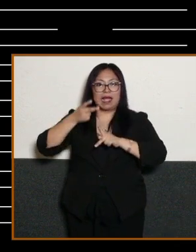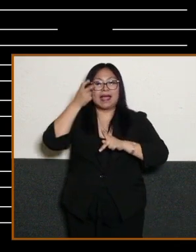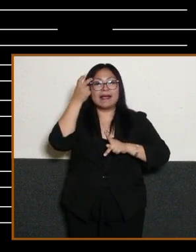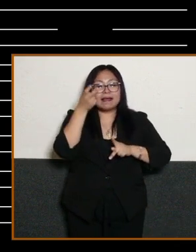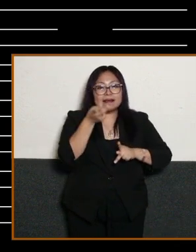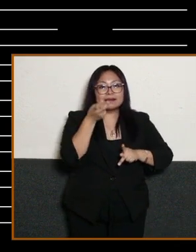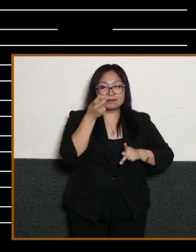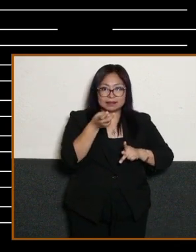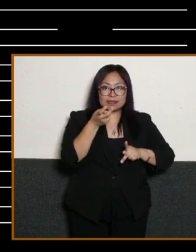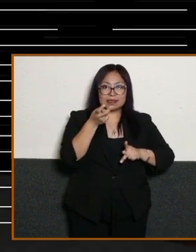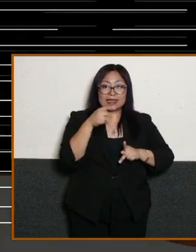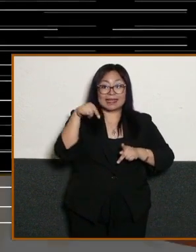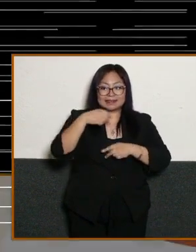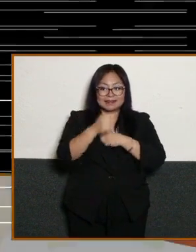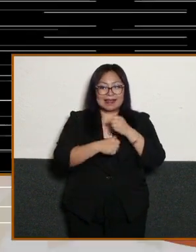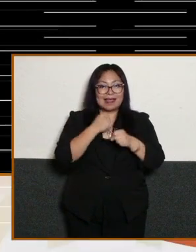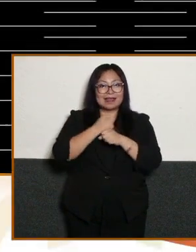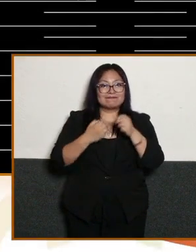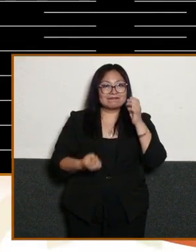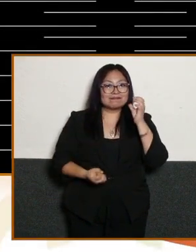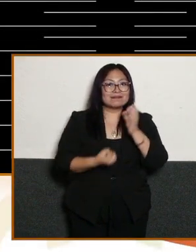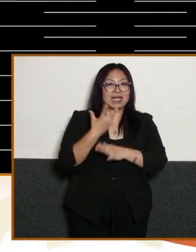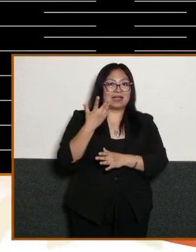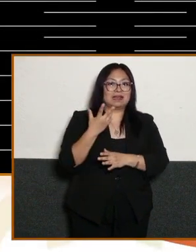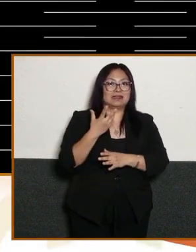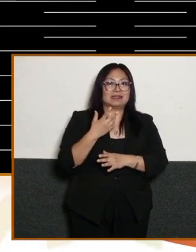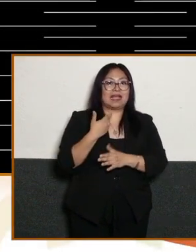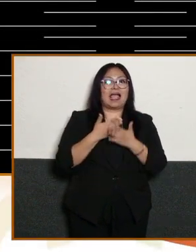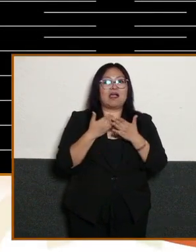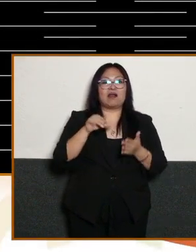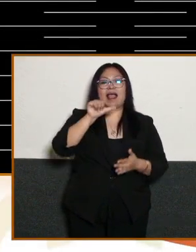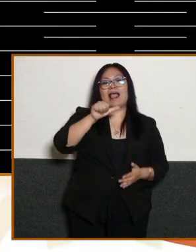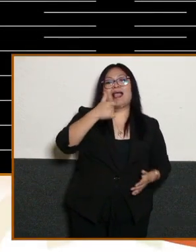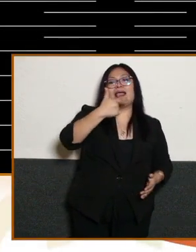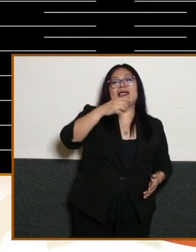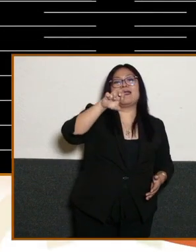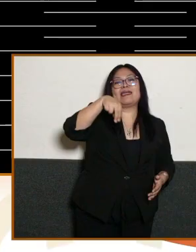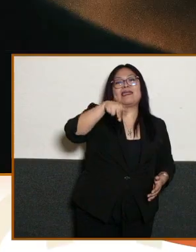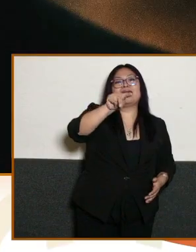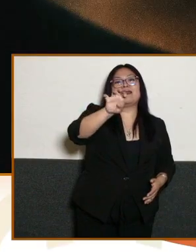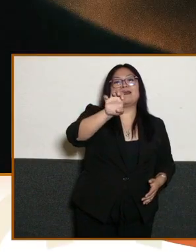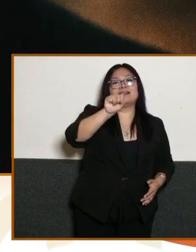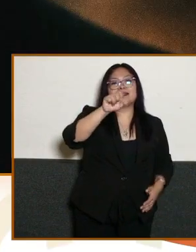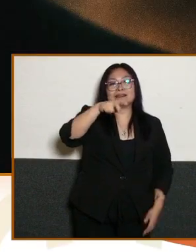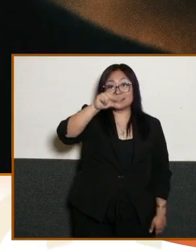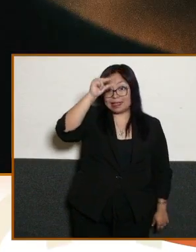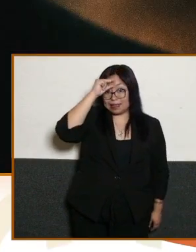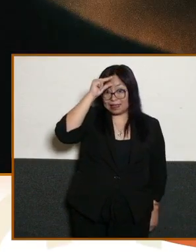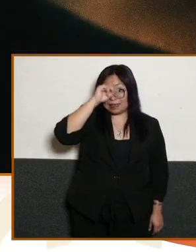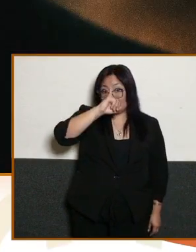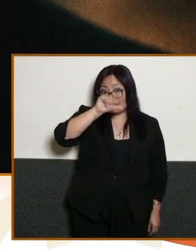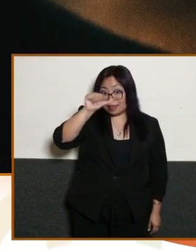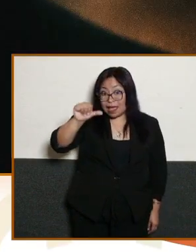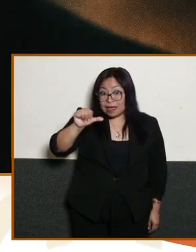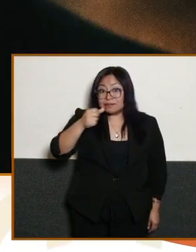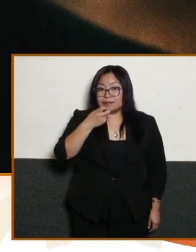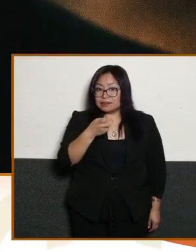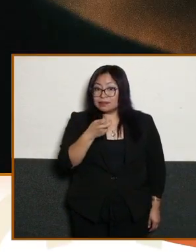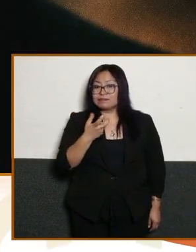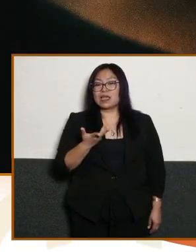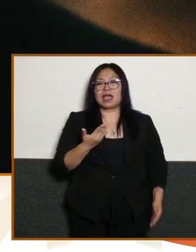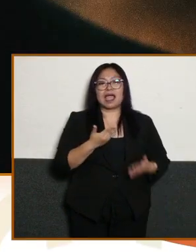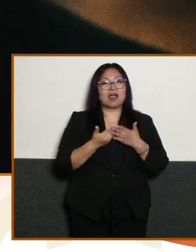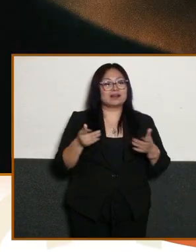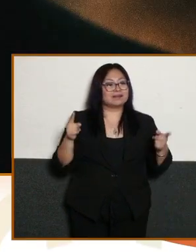¿Qué es lo que viene este año? Este año van a hablar mucho de agentes de inteligencia artificial. Y el agente